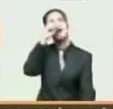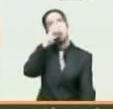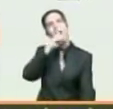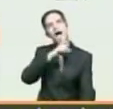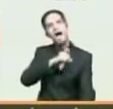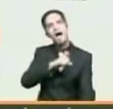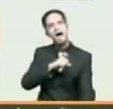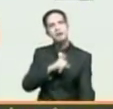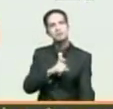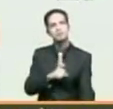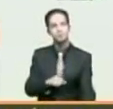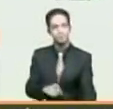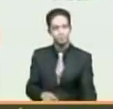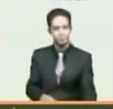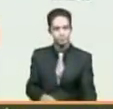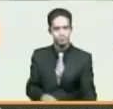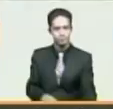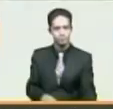Hugo Chávez.